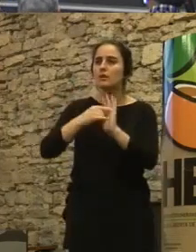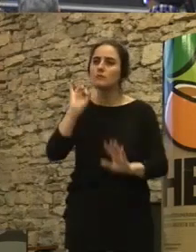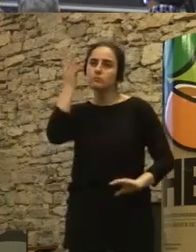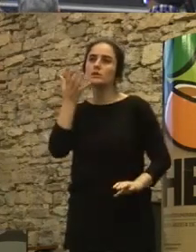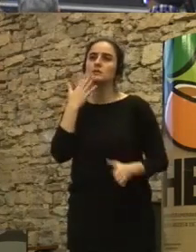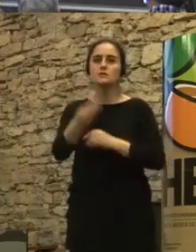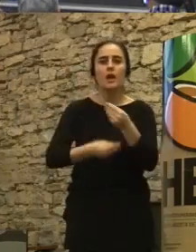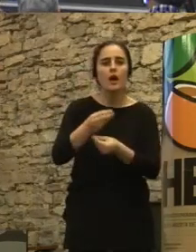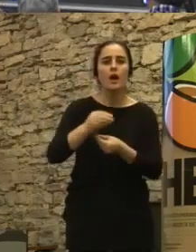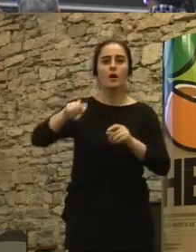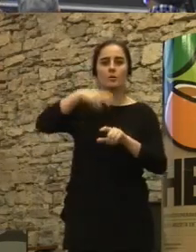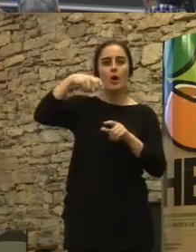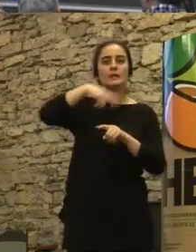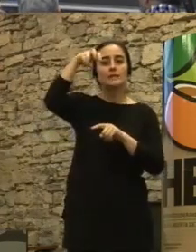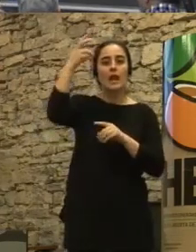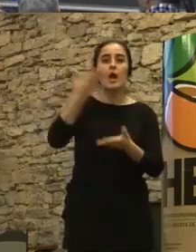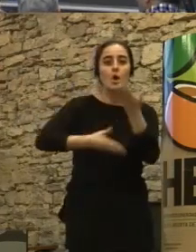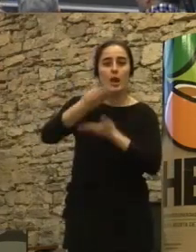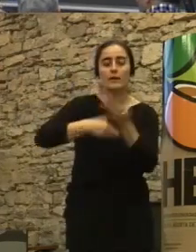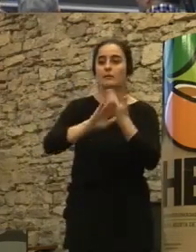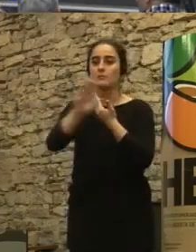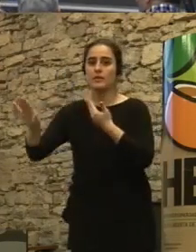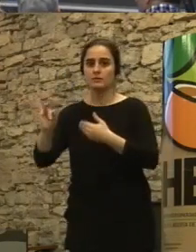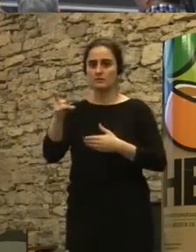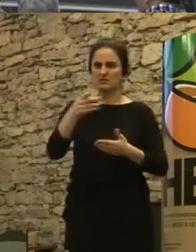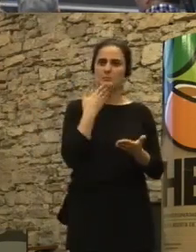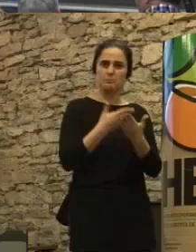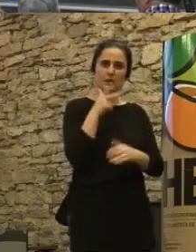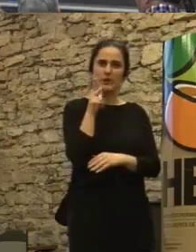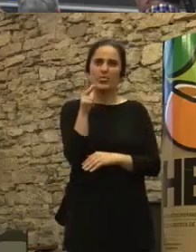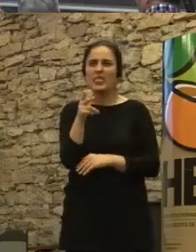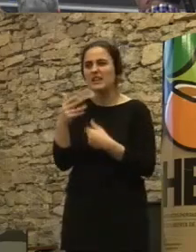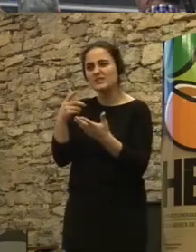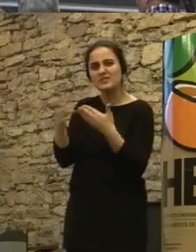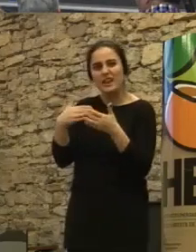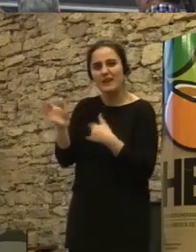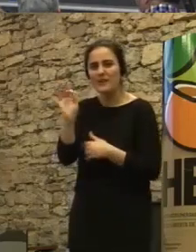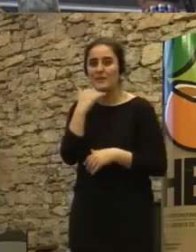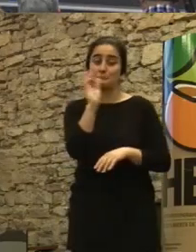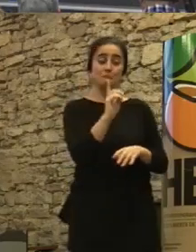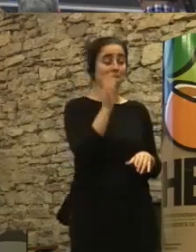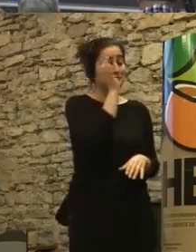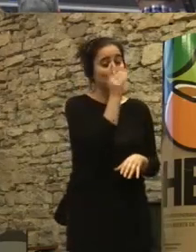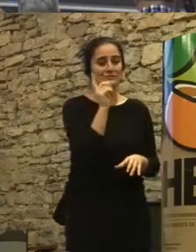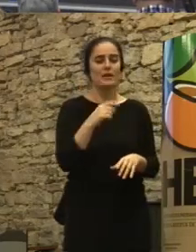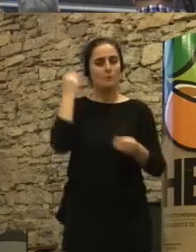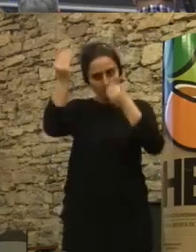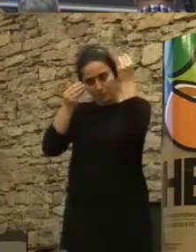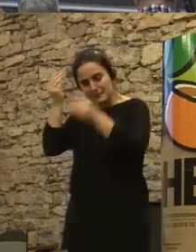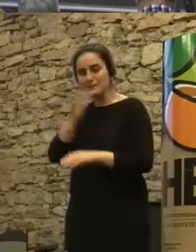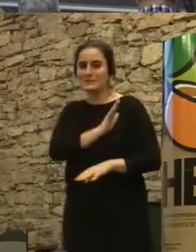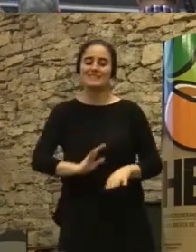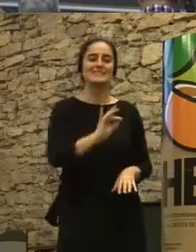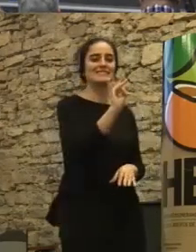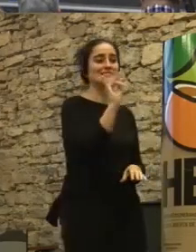escalera colaborativa. ¿En serio? Y los vecinos se presentan. ¿Has pedido derechos de autor o algo, Rosa? No, pero pues dale una vueltica. Sí que